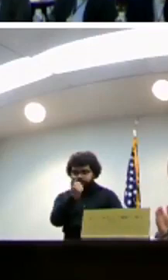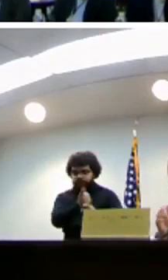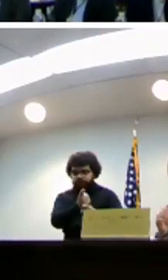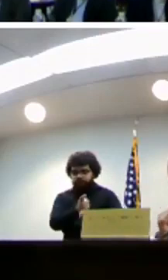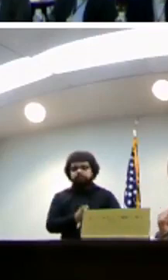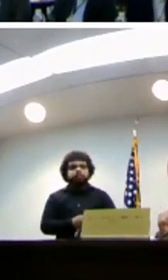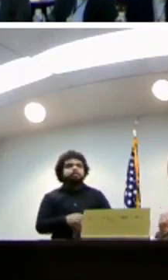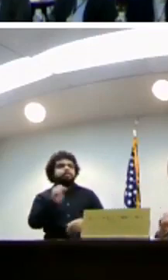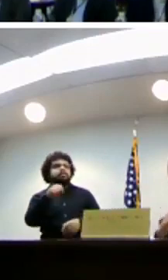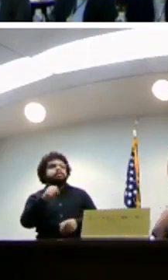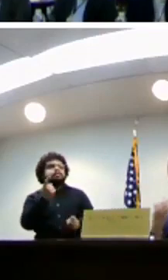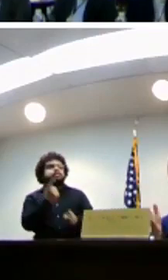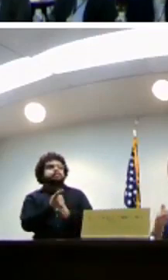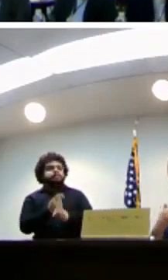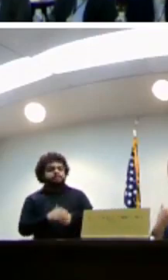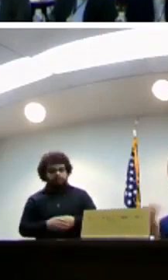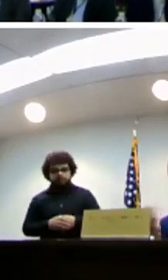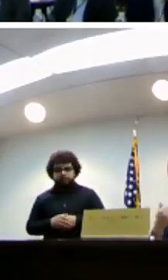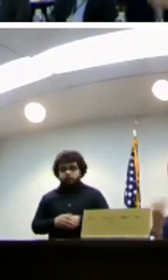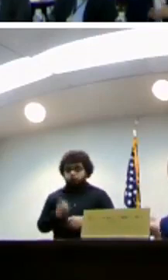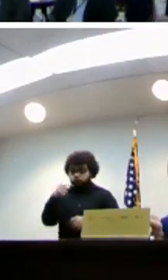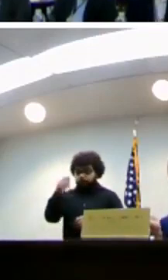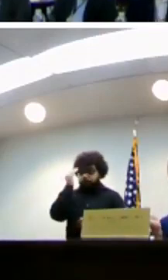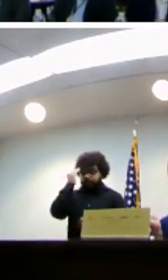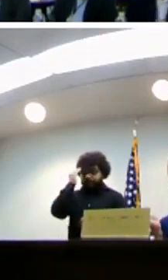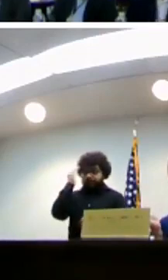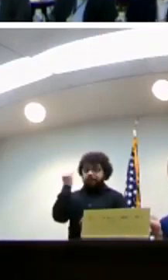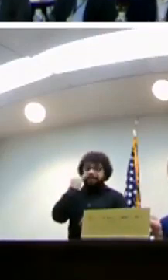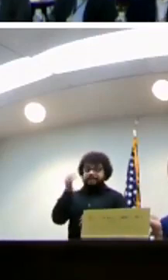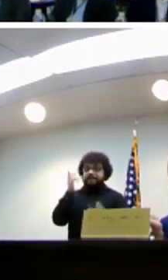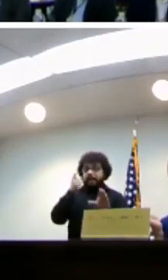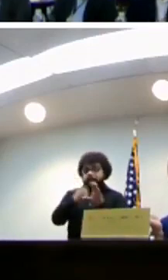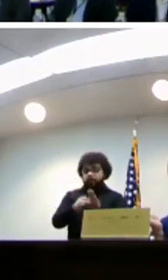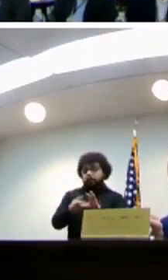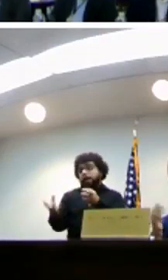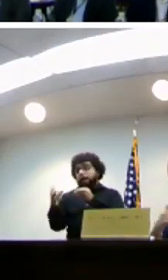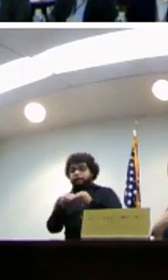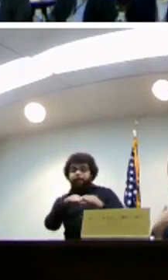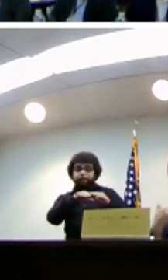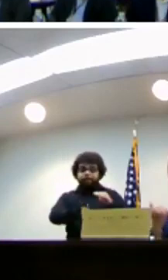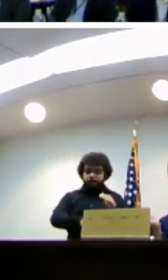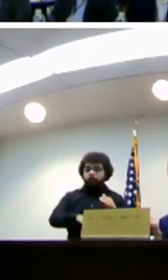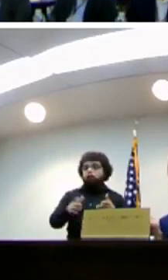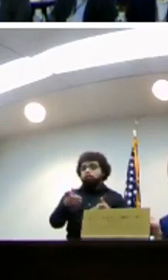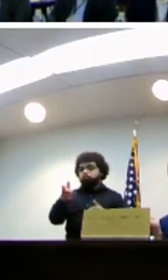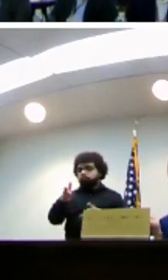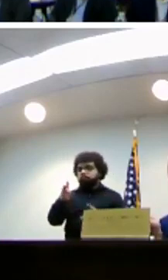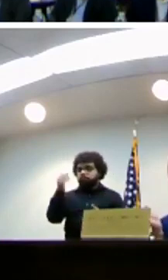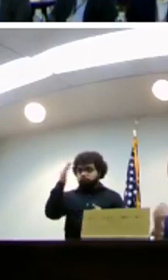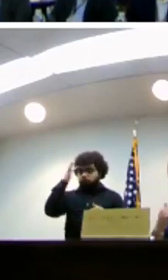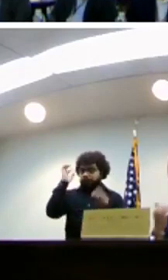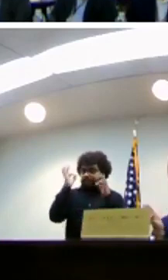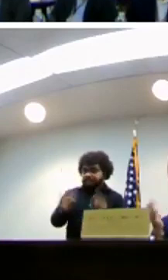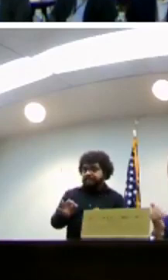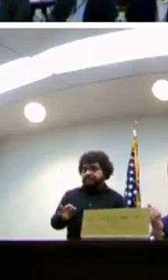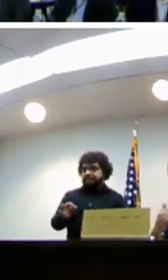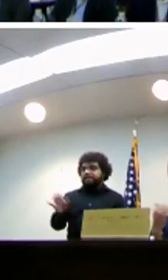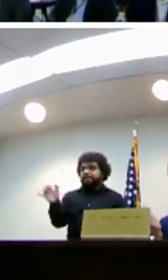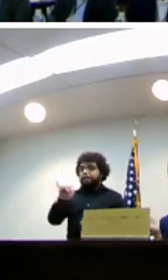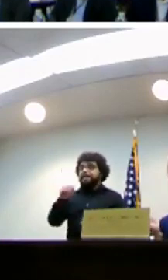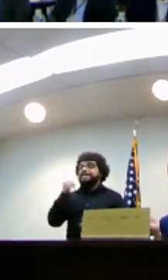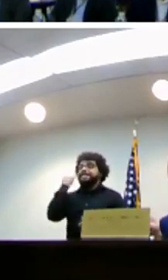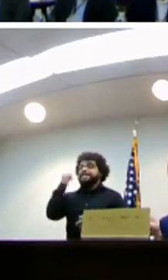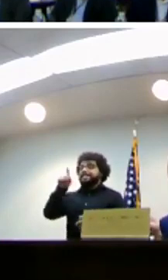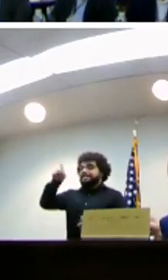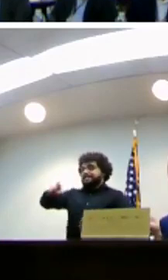supone que ustedes son los que saben si ha habido más gasto o no en combustible, ¿correcto? Bueno, y son los que tienen que decir si necesitan más dinero o no